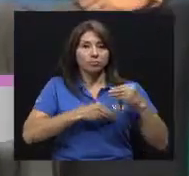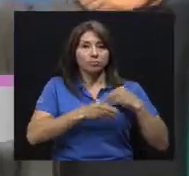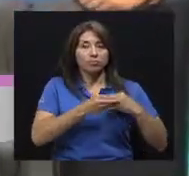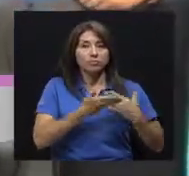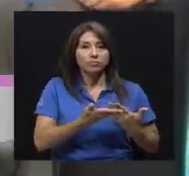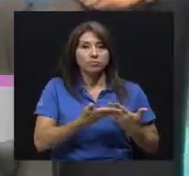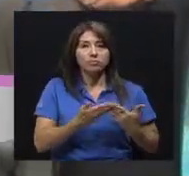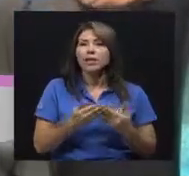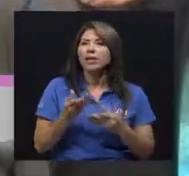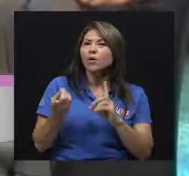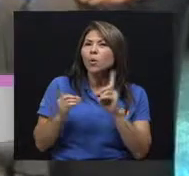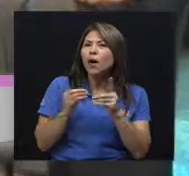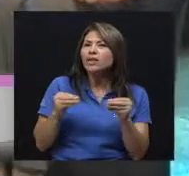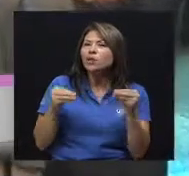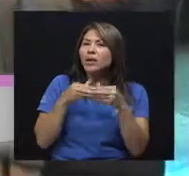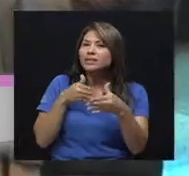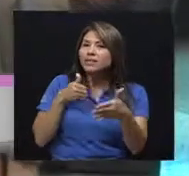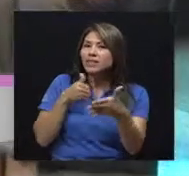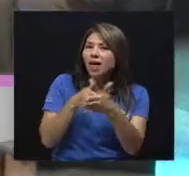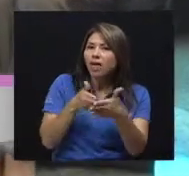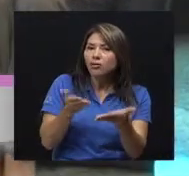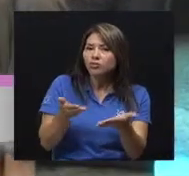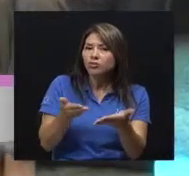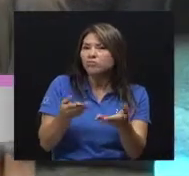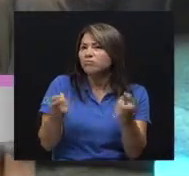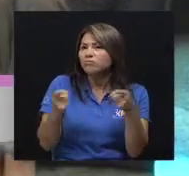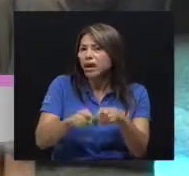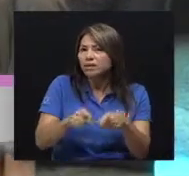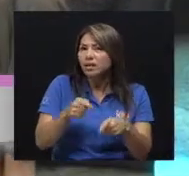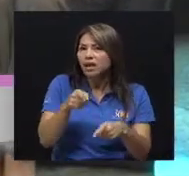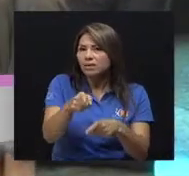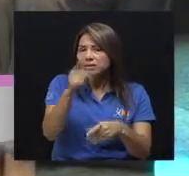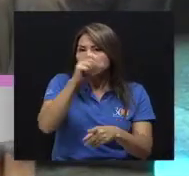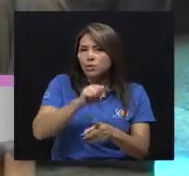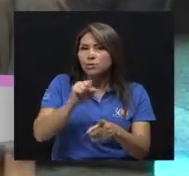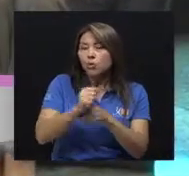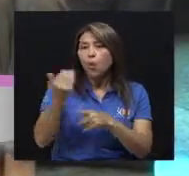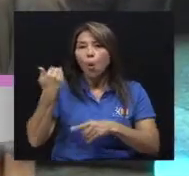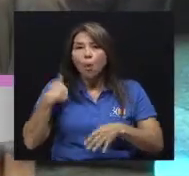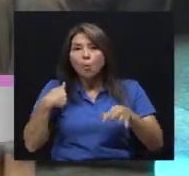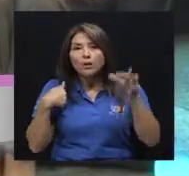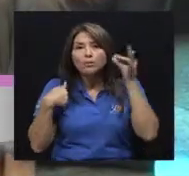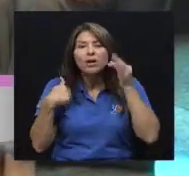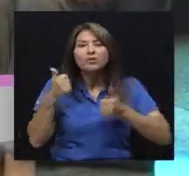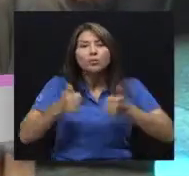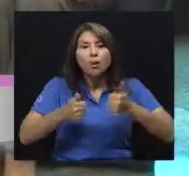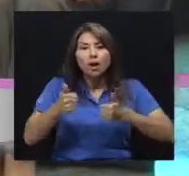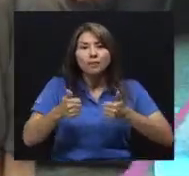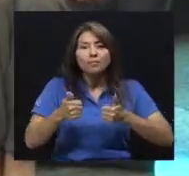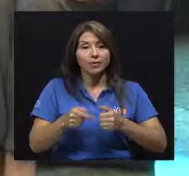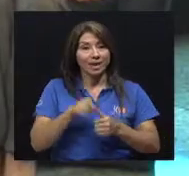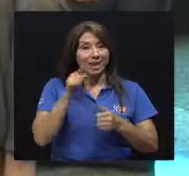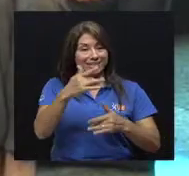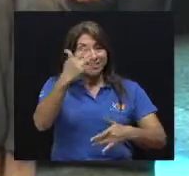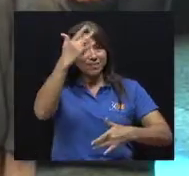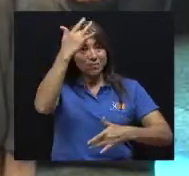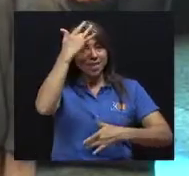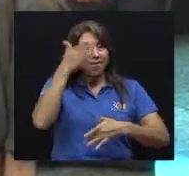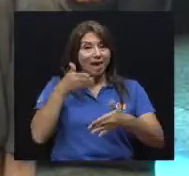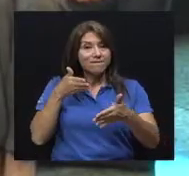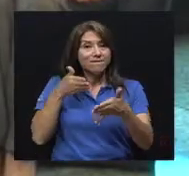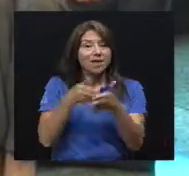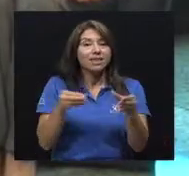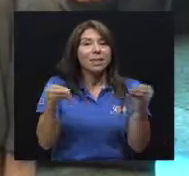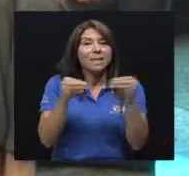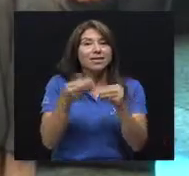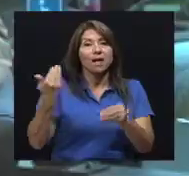los que se vean más afectados en nuestra población, ¿serían los hombres, las mujeres? ¿A dónde hay más predisposición? La enfermedad tiende a afectar al hombre